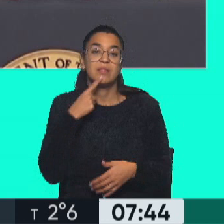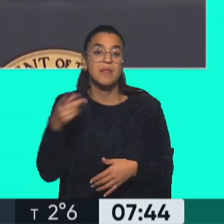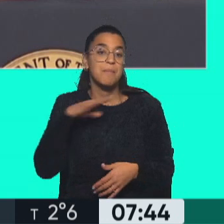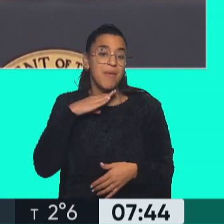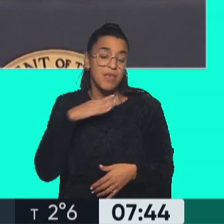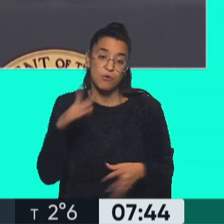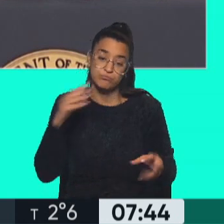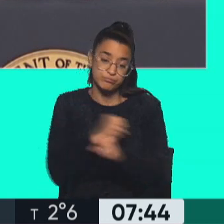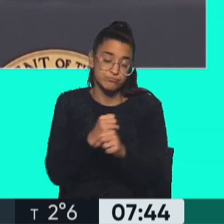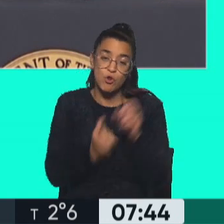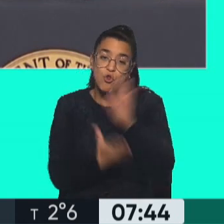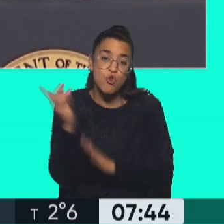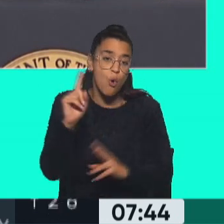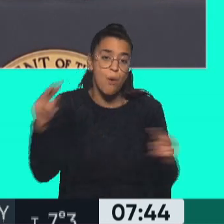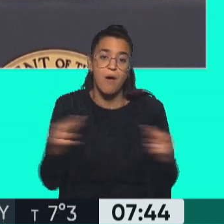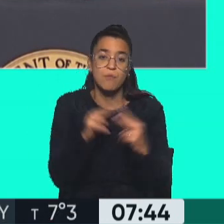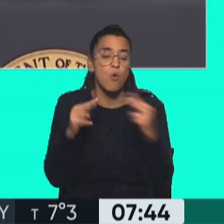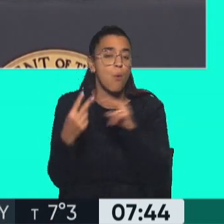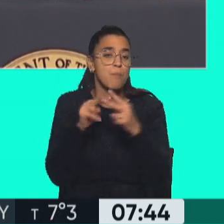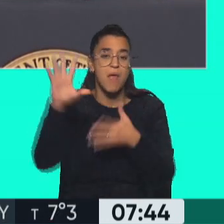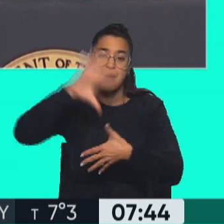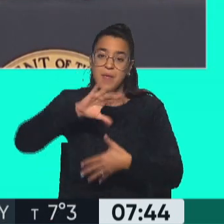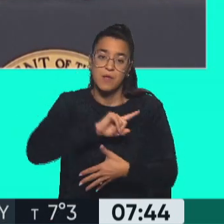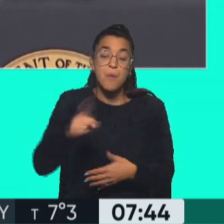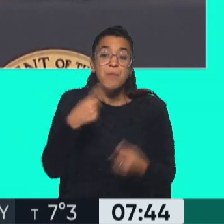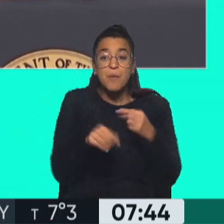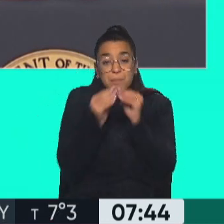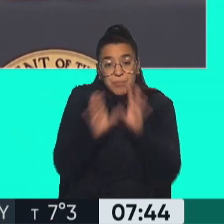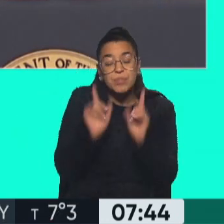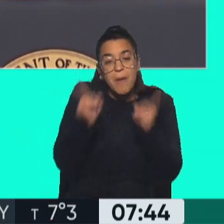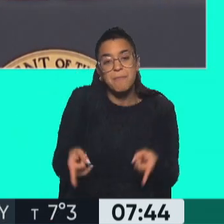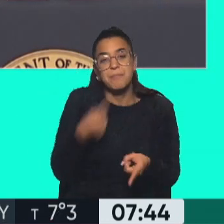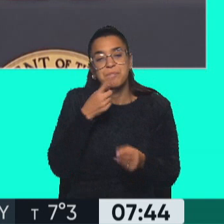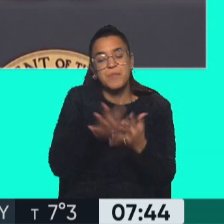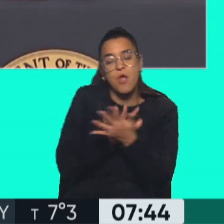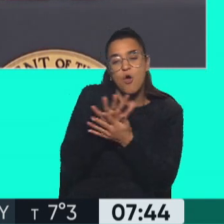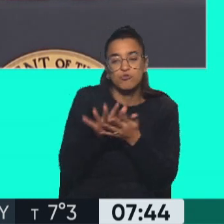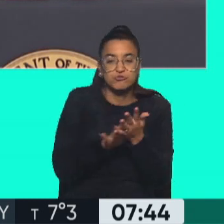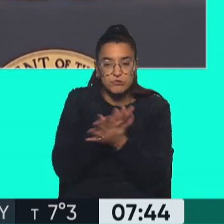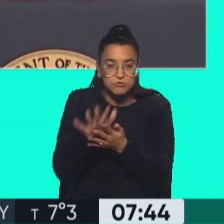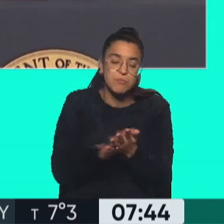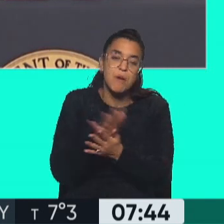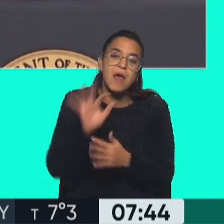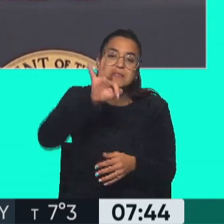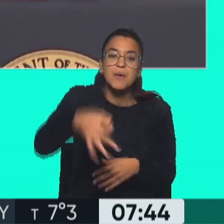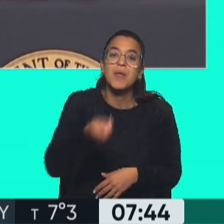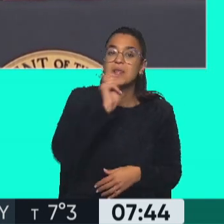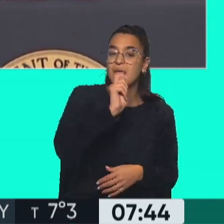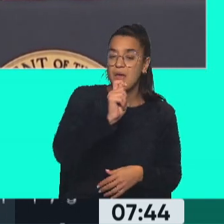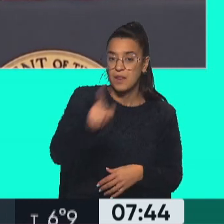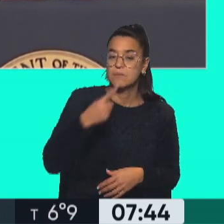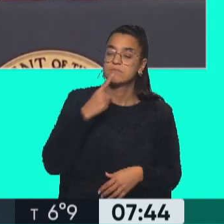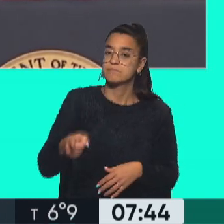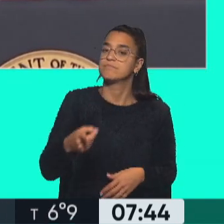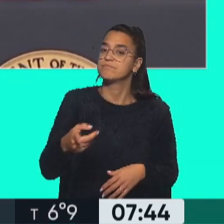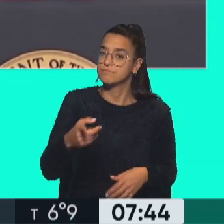que no iba a concurrir a la Cumbre de las Américas, pero empezó en ese contexto también una especie de negociación para saber ¿quién iba a llevar la